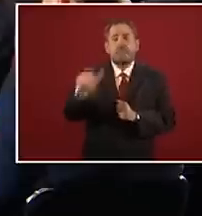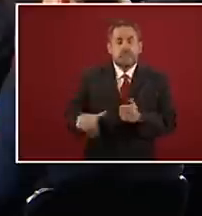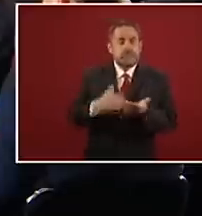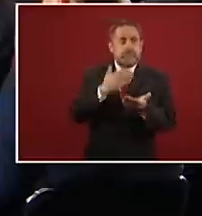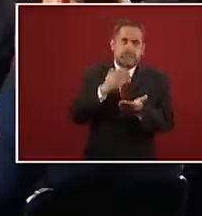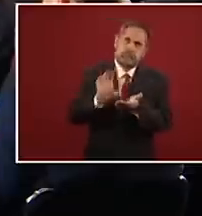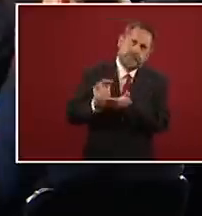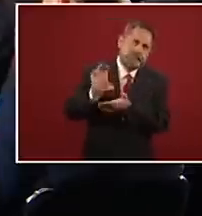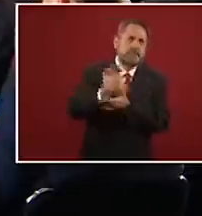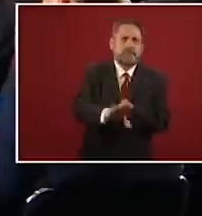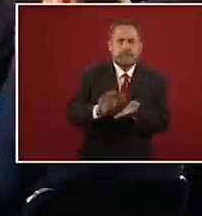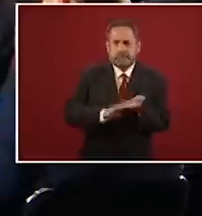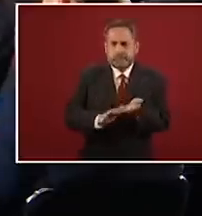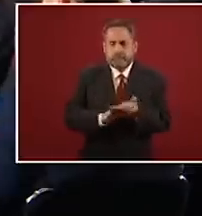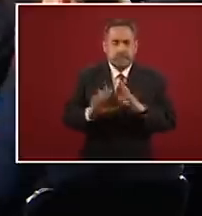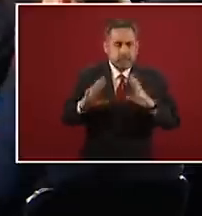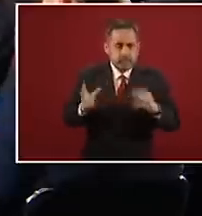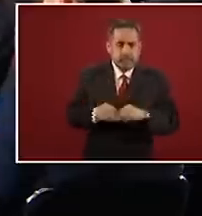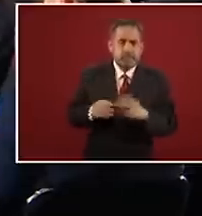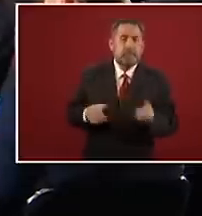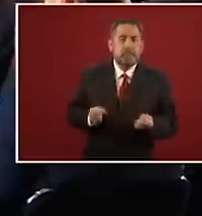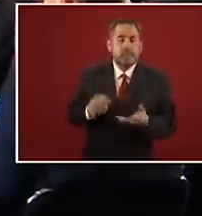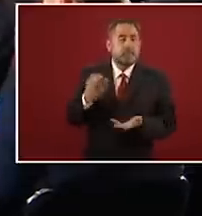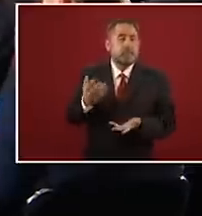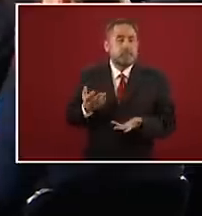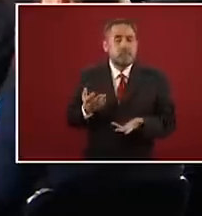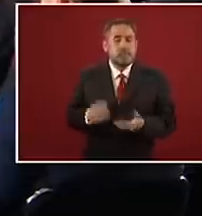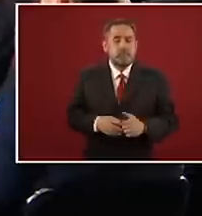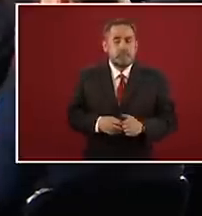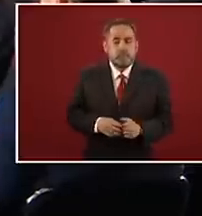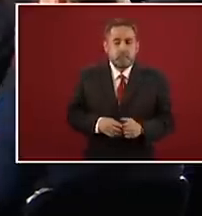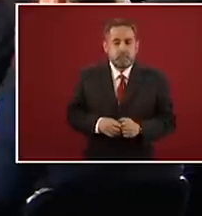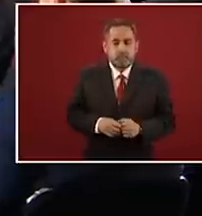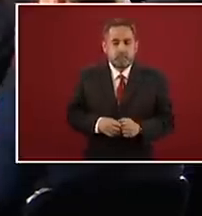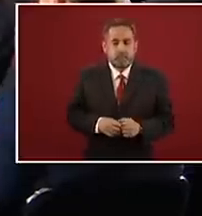pagando? O sea, ¿o cuánto se